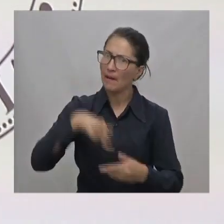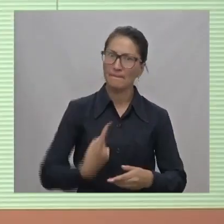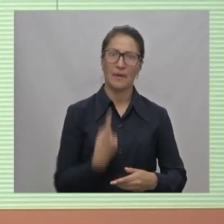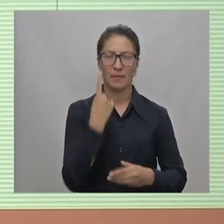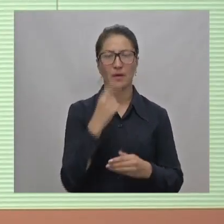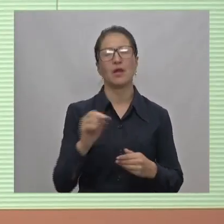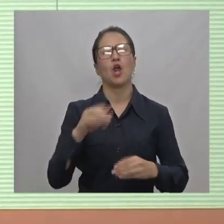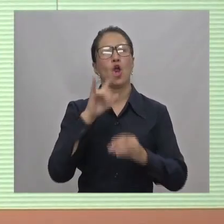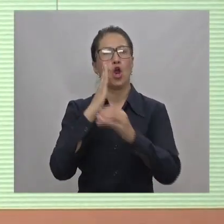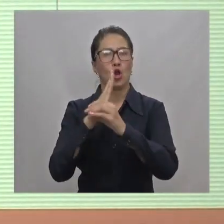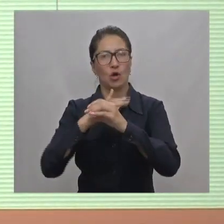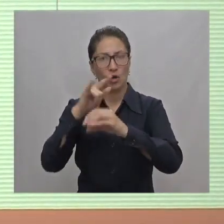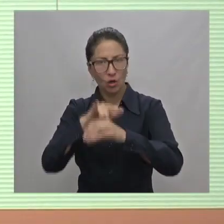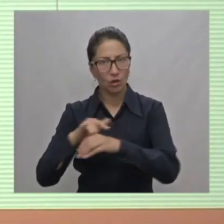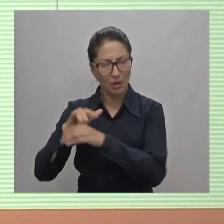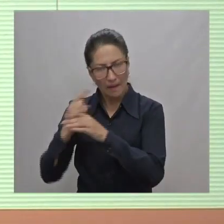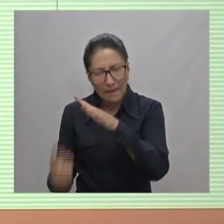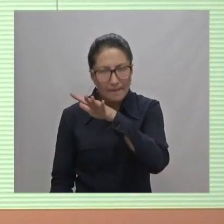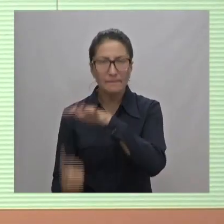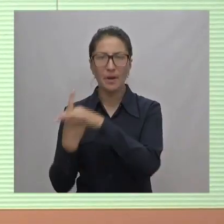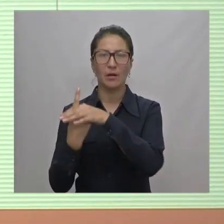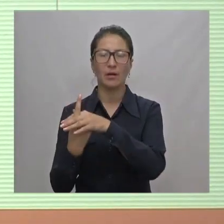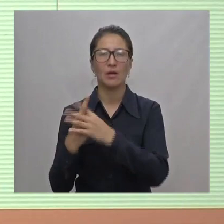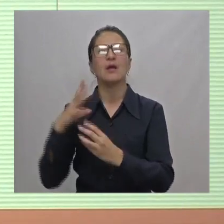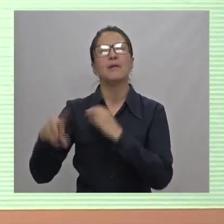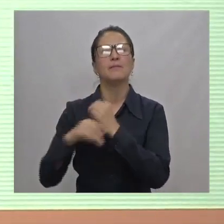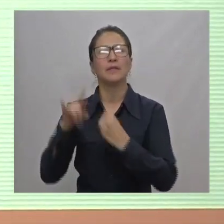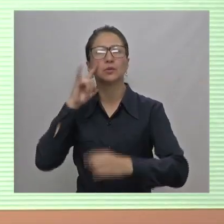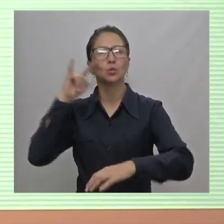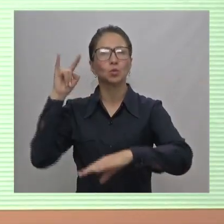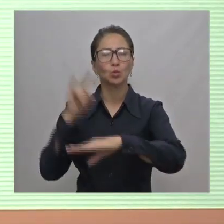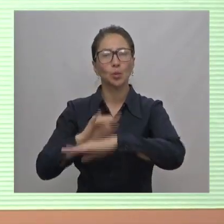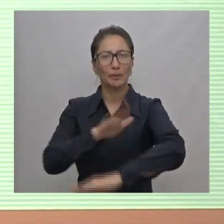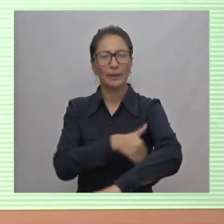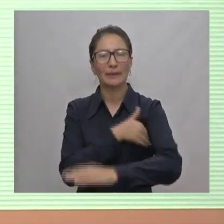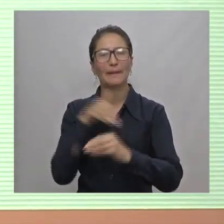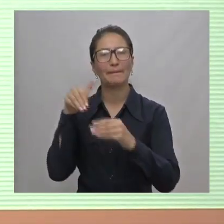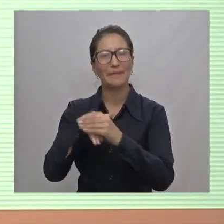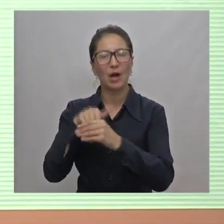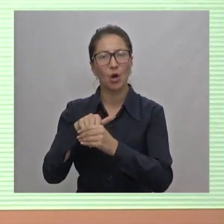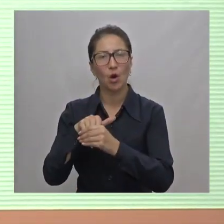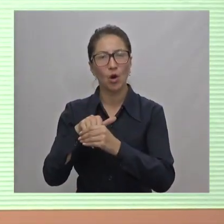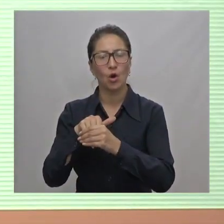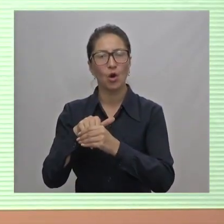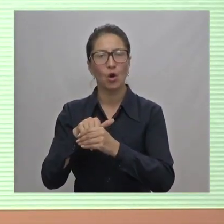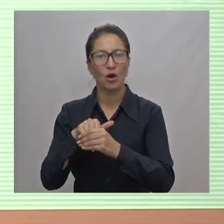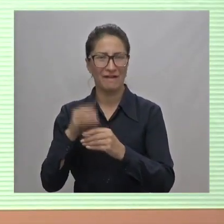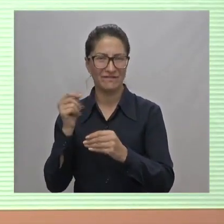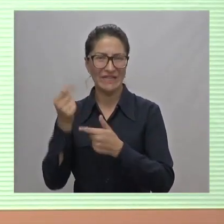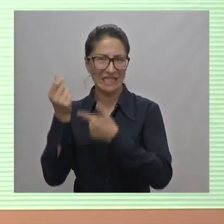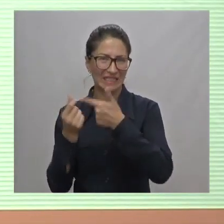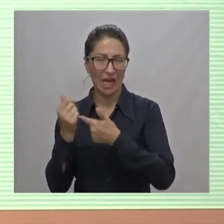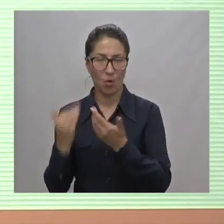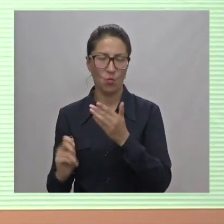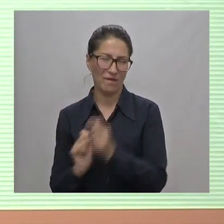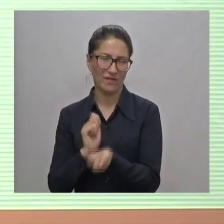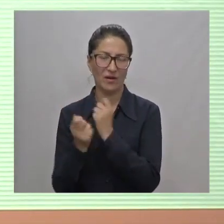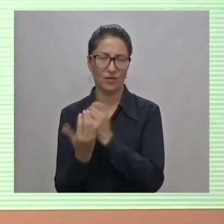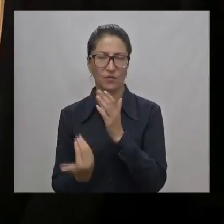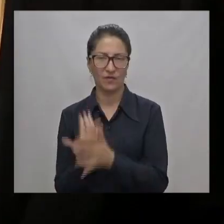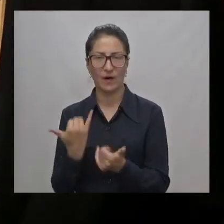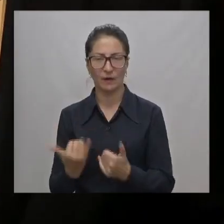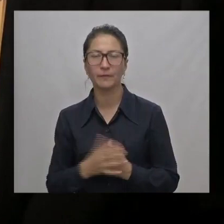República, la Contraloría General de la República y la Superintendencia Bancaria, hoy Superintendencia